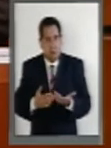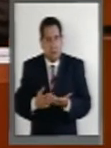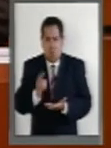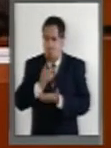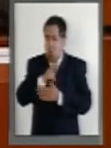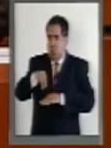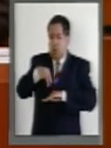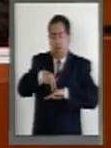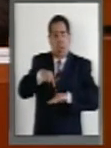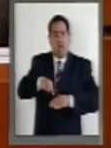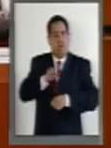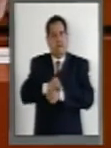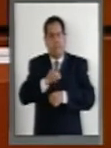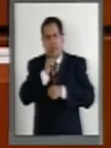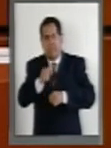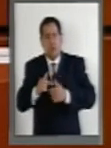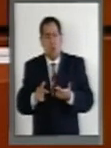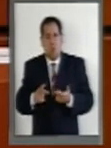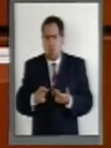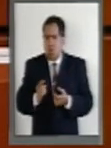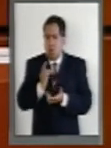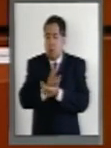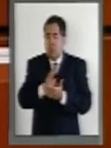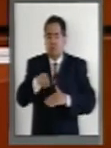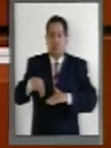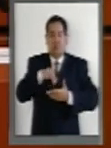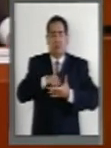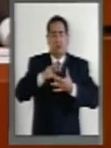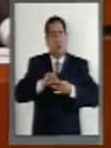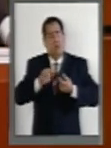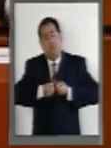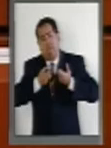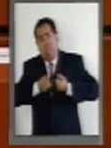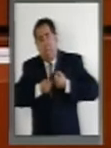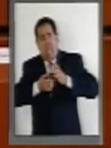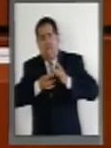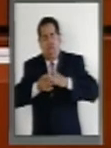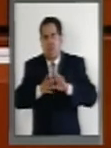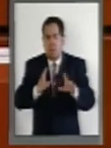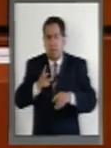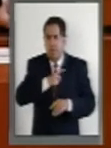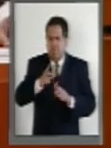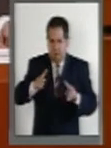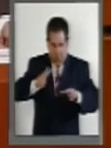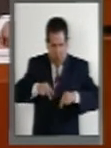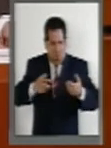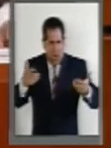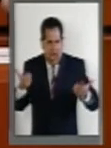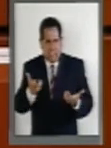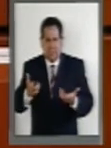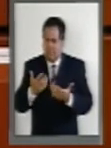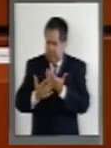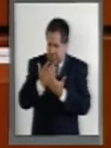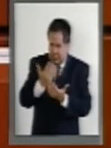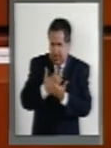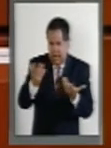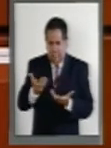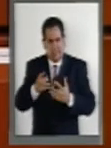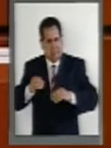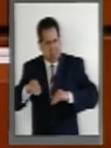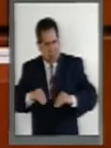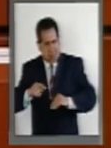tribuna, compañeros. No solamente aquí hay que desgarrarse las vestiduras, hay que hacerlo en la práctica y poder